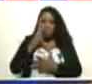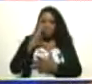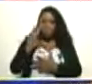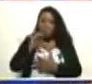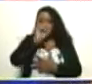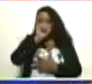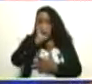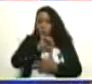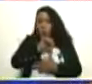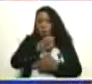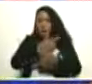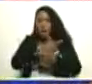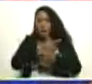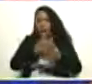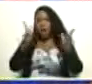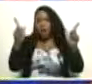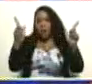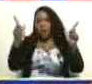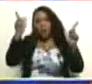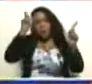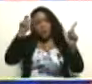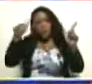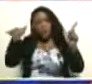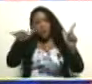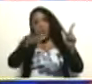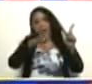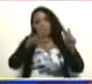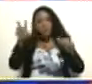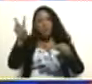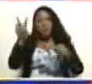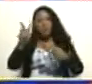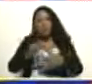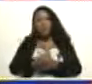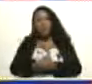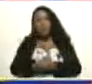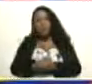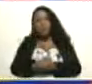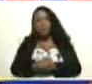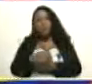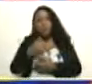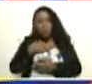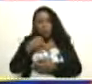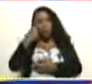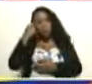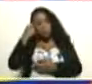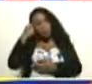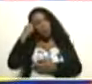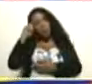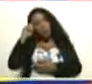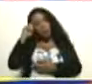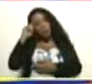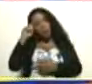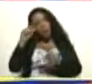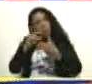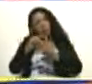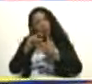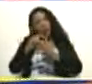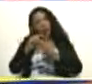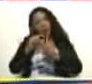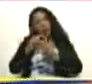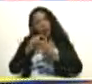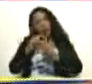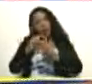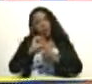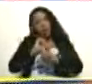patriótico, libertario del pueblo de Venezuela. Me recordó mucho a una frase de gran